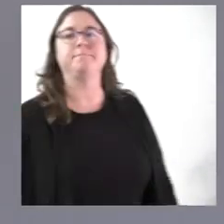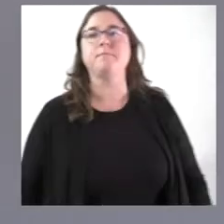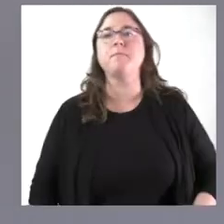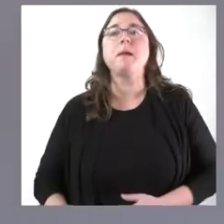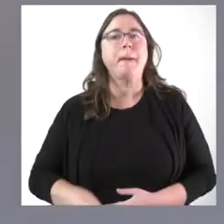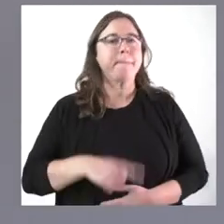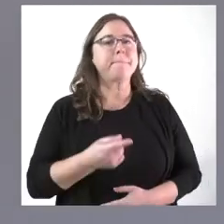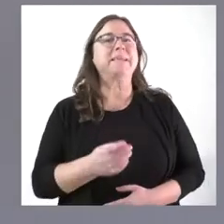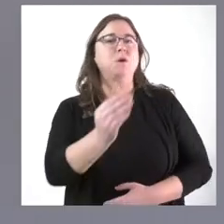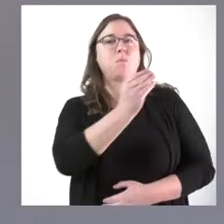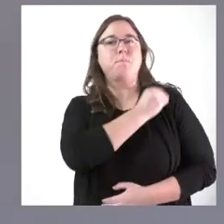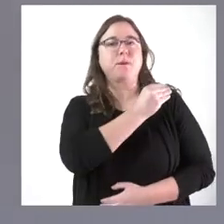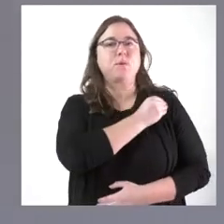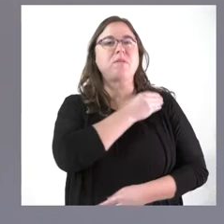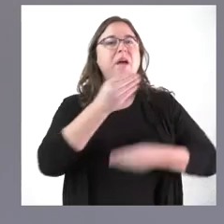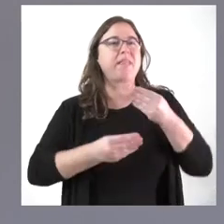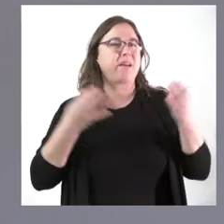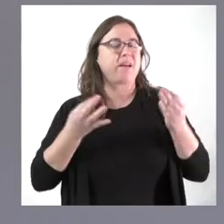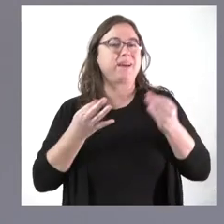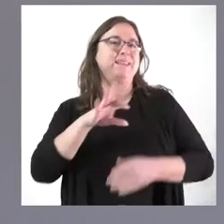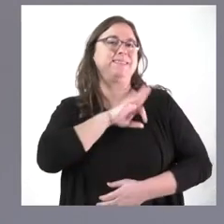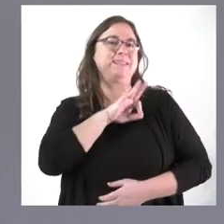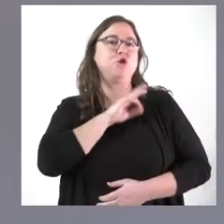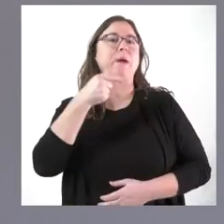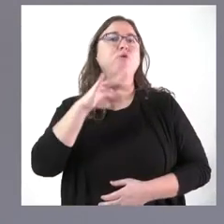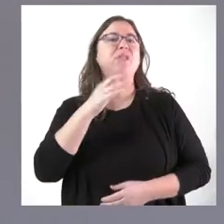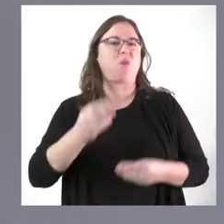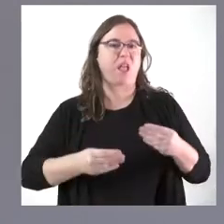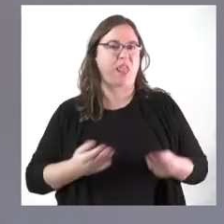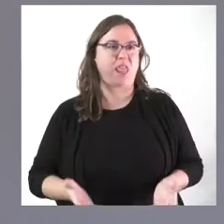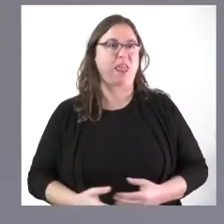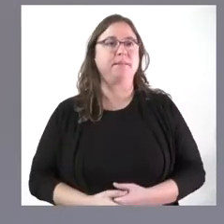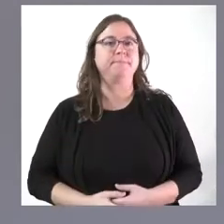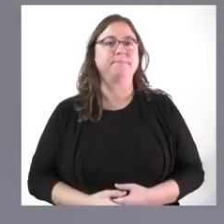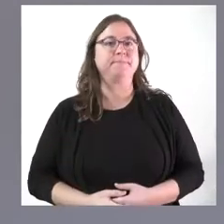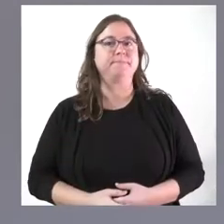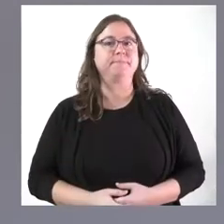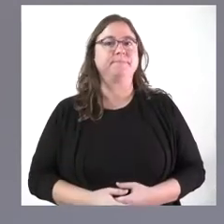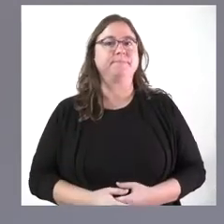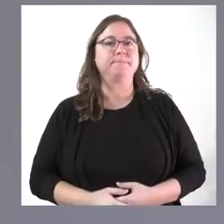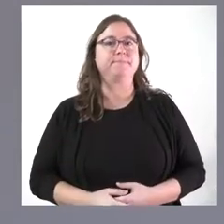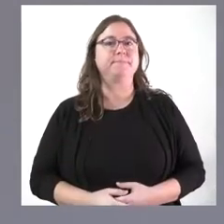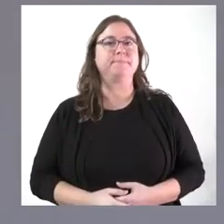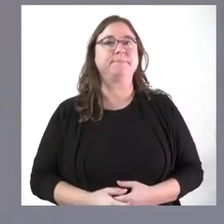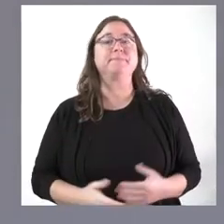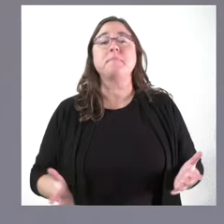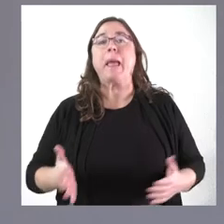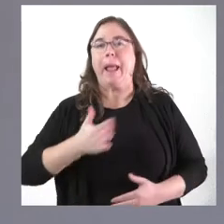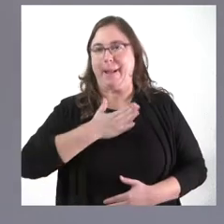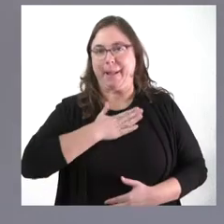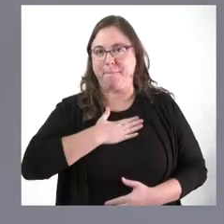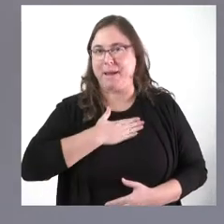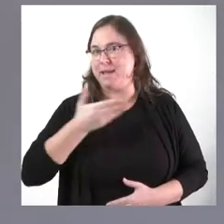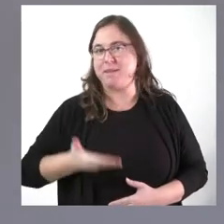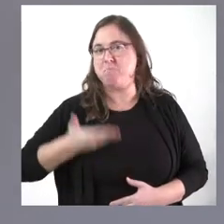usted qué debe hacer la señora Montero a ver a mí lo más importante no